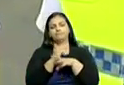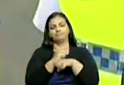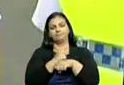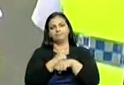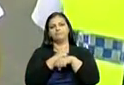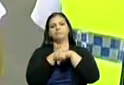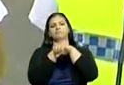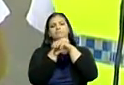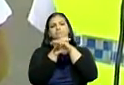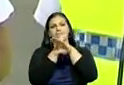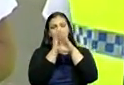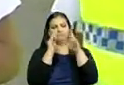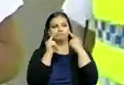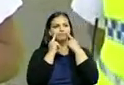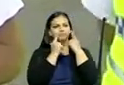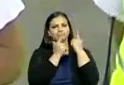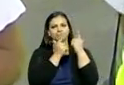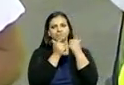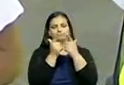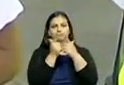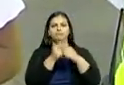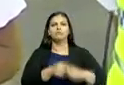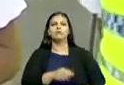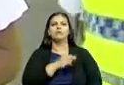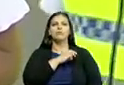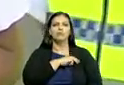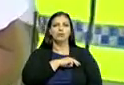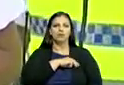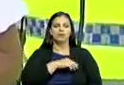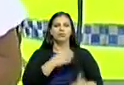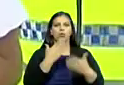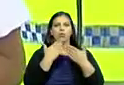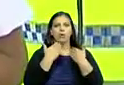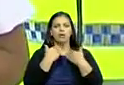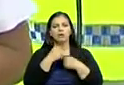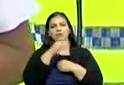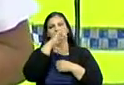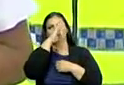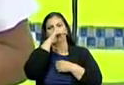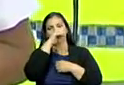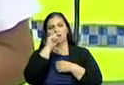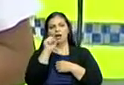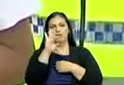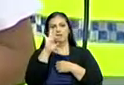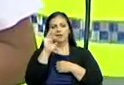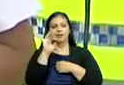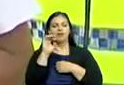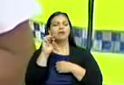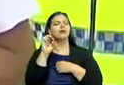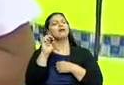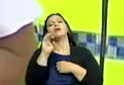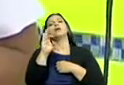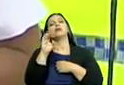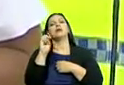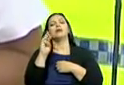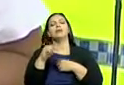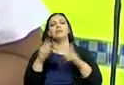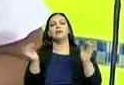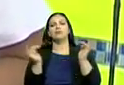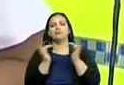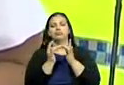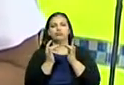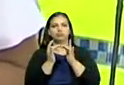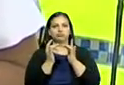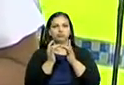las direcciones del municipio de guayaquil y la atm no hemos tenido inconveniente aquí en guayaquil en lo que tiene que ver